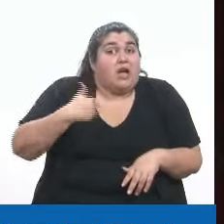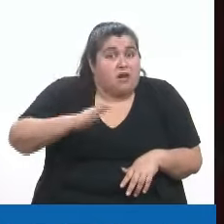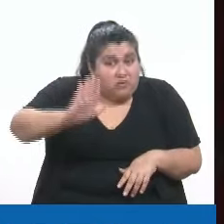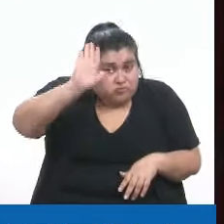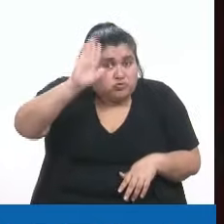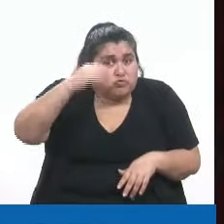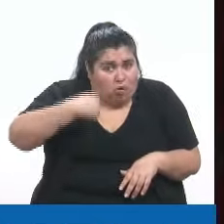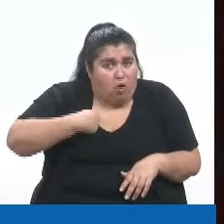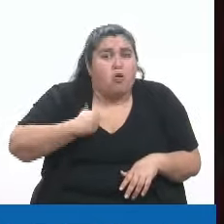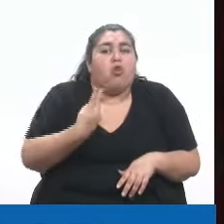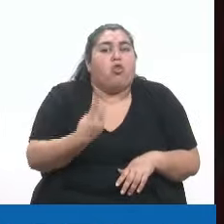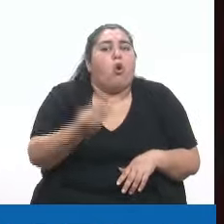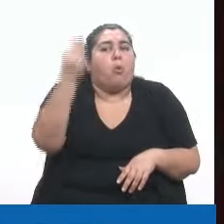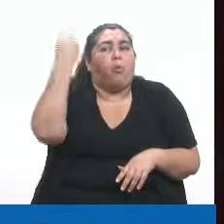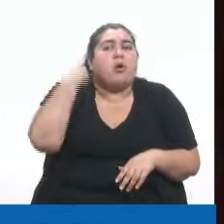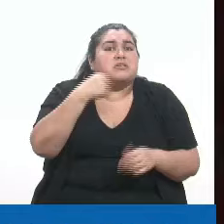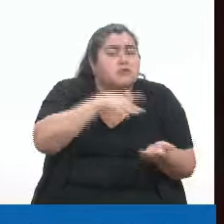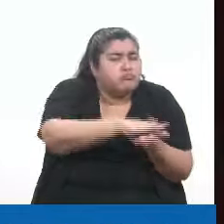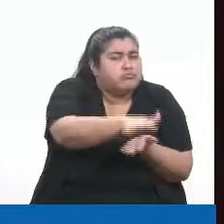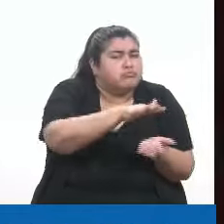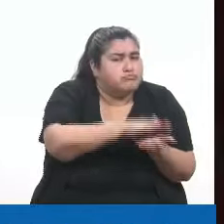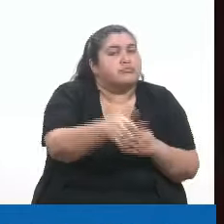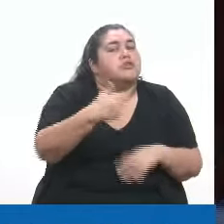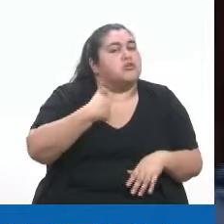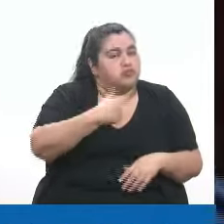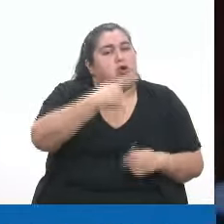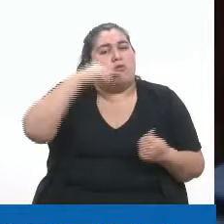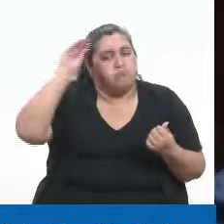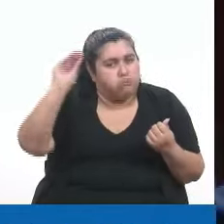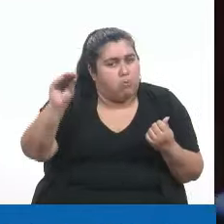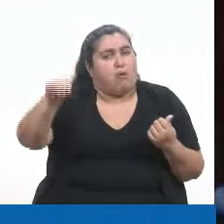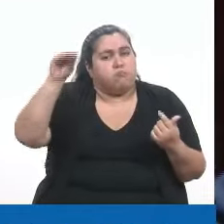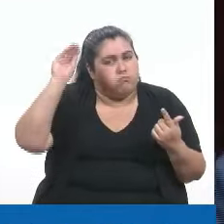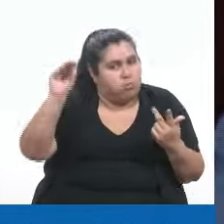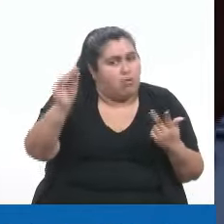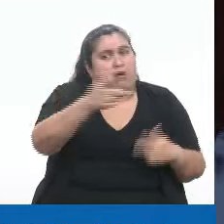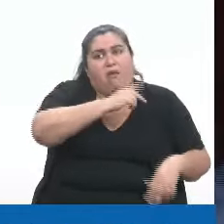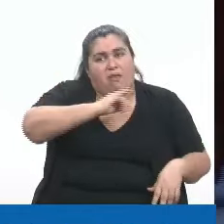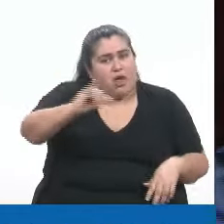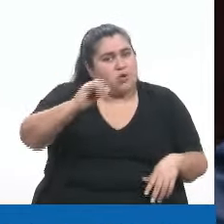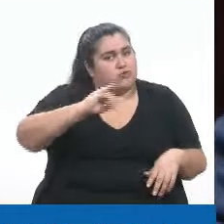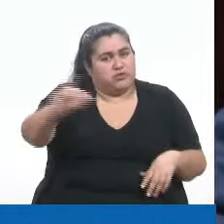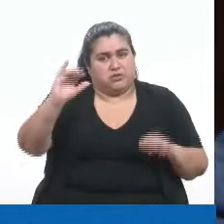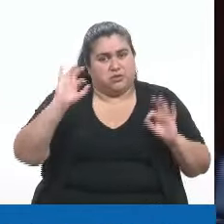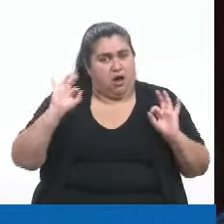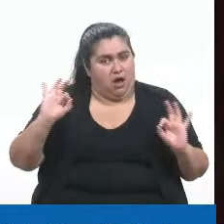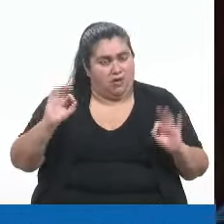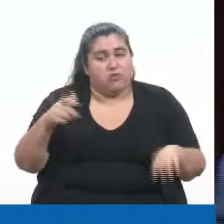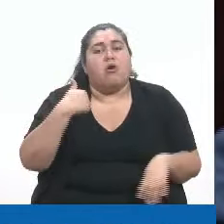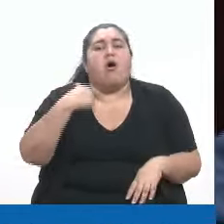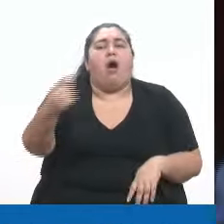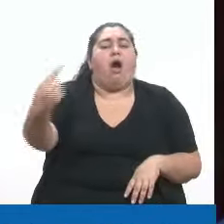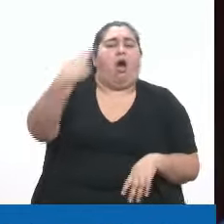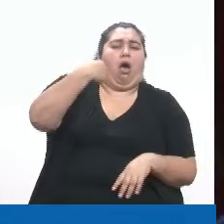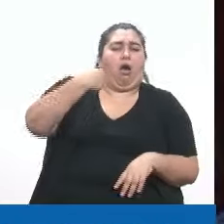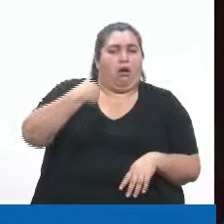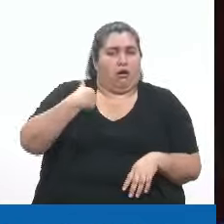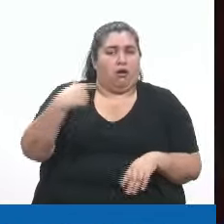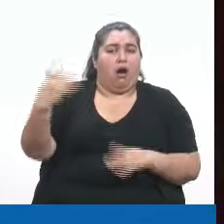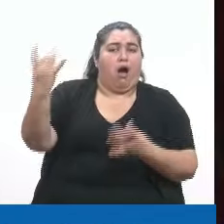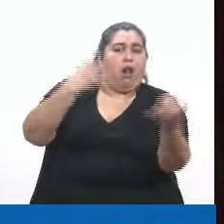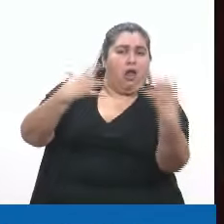veces la represión ahora usted se ponen reglamentar istas bueno Nosotros también entonces no nos acusen y no nos hagan